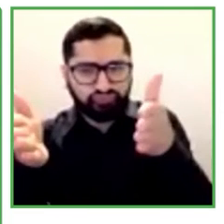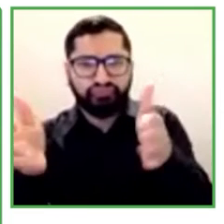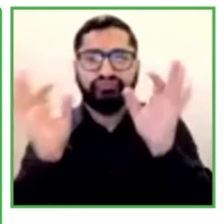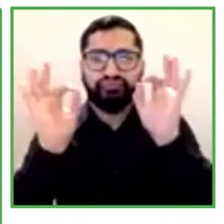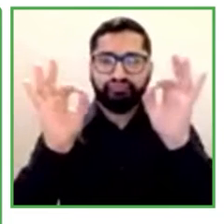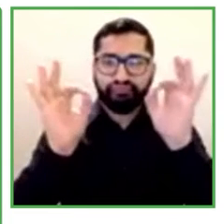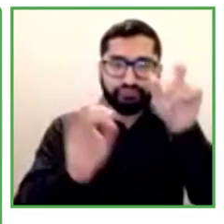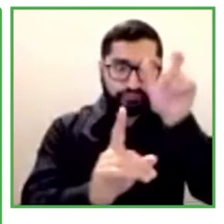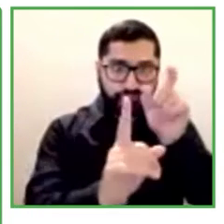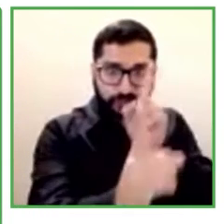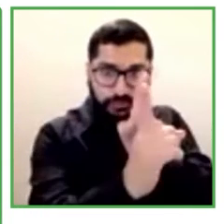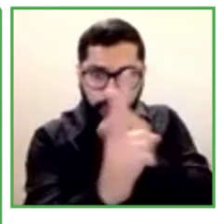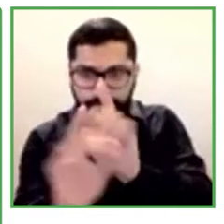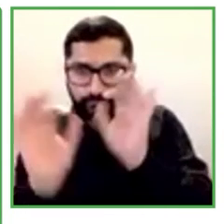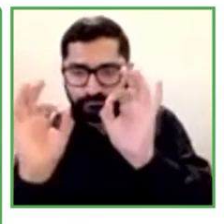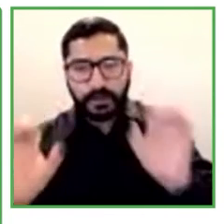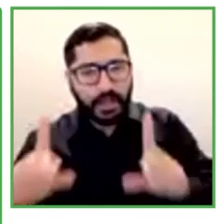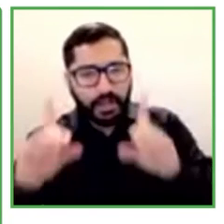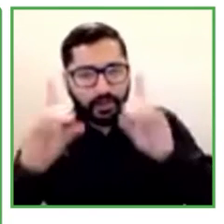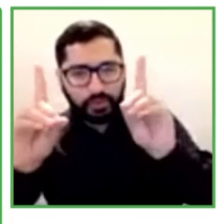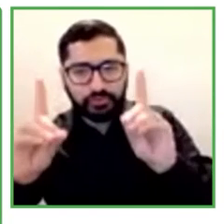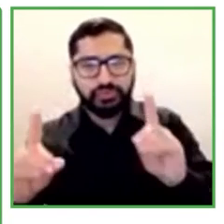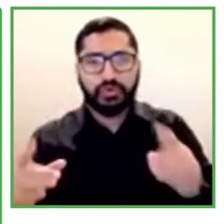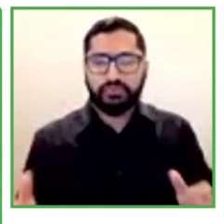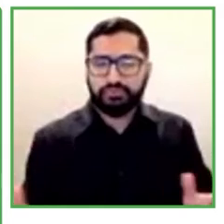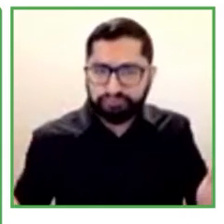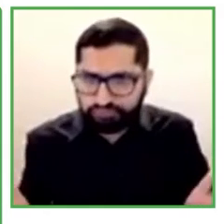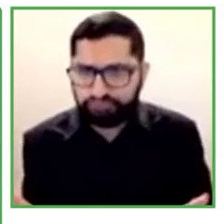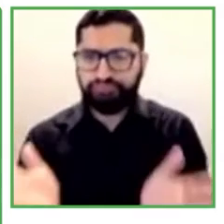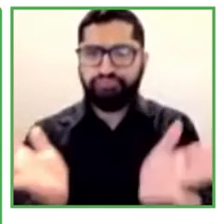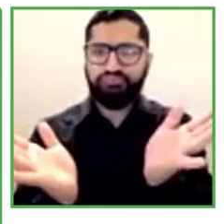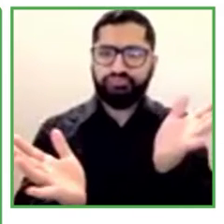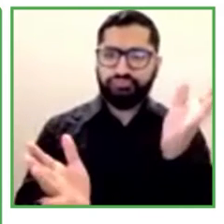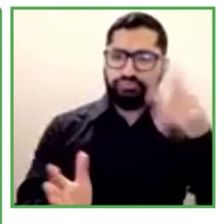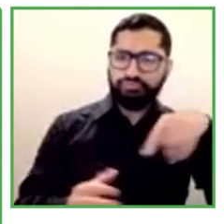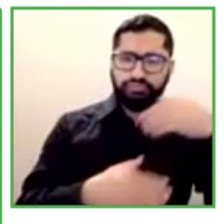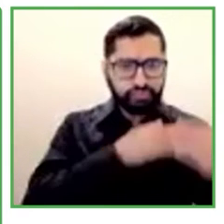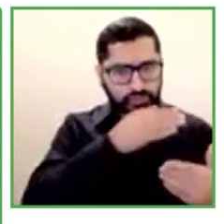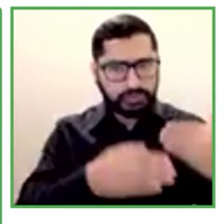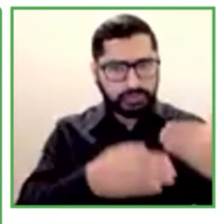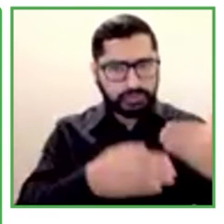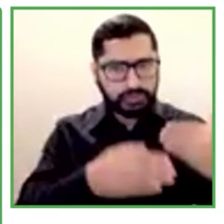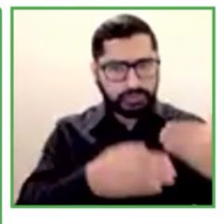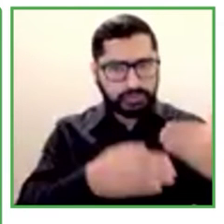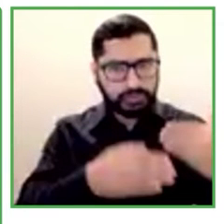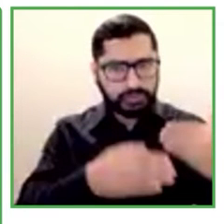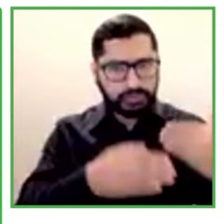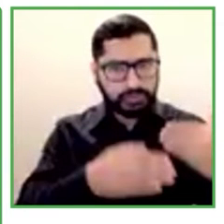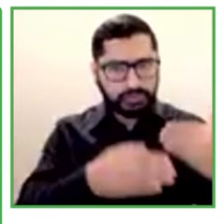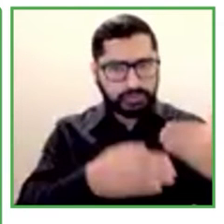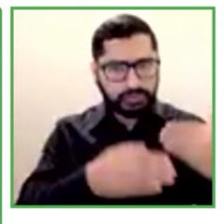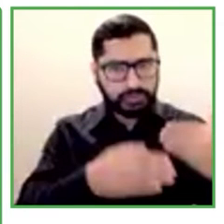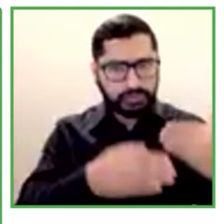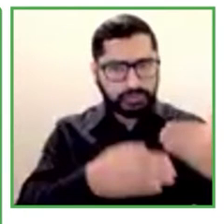que efectivamente sí lo consideramos en forma muy importante, pero también considera la inclusión de personas